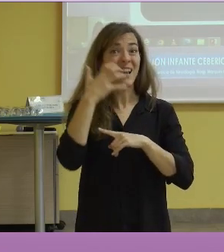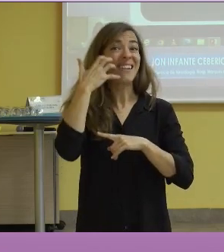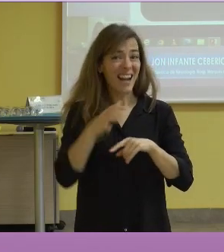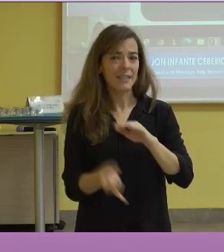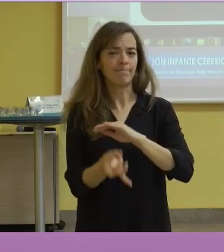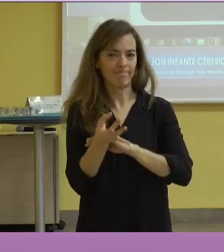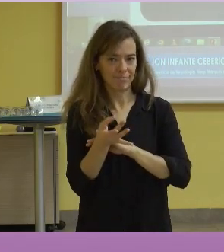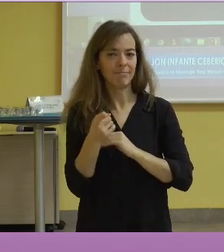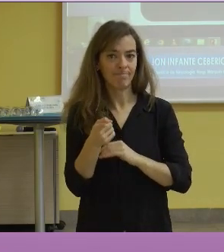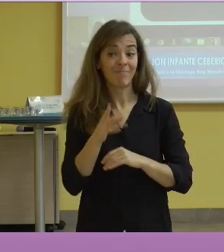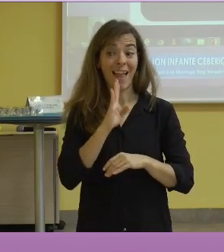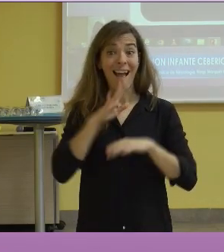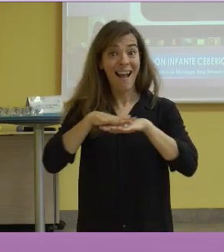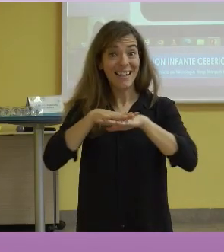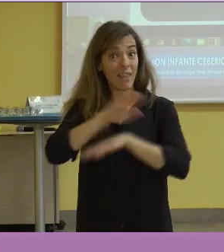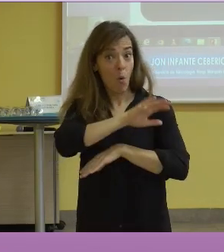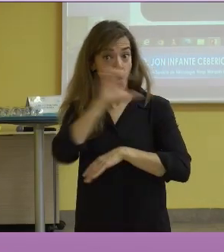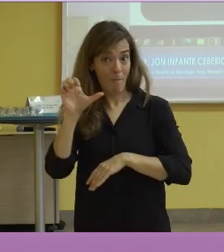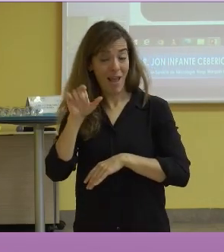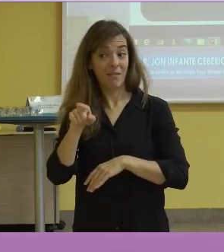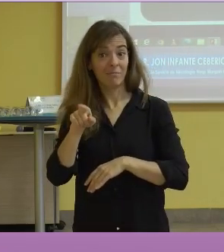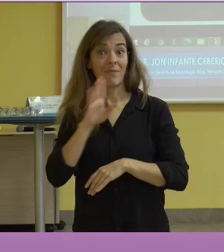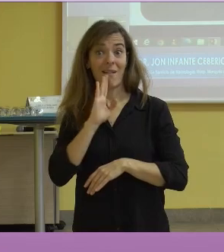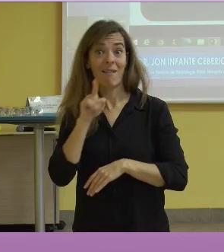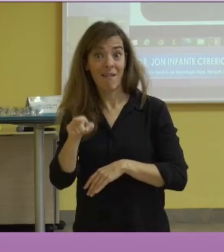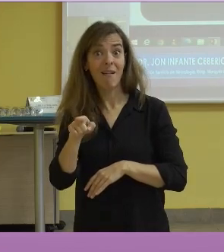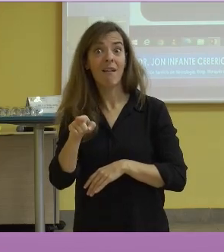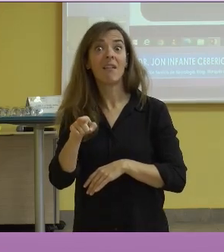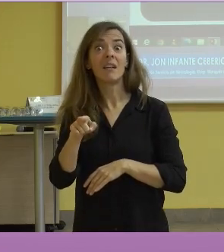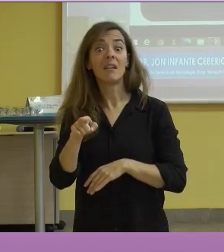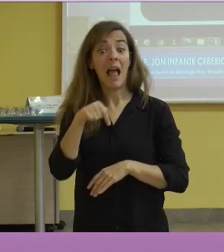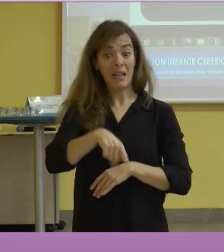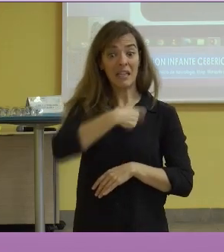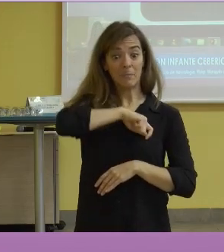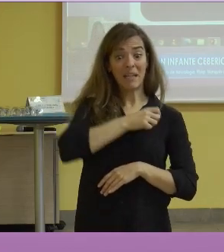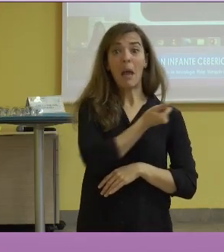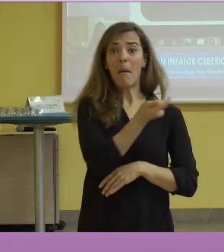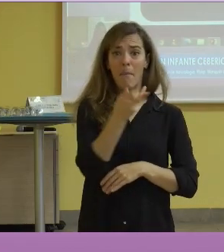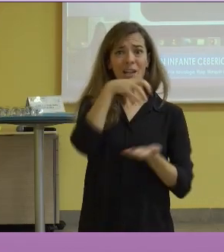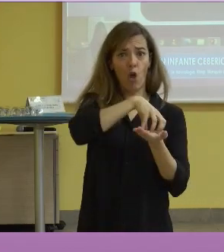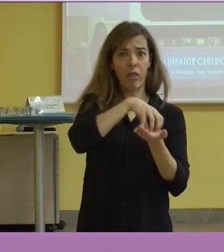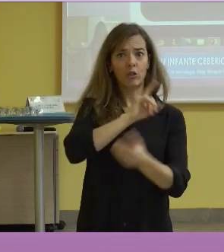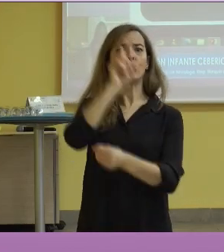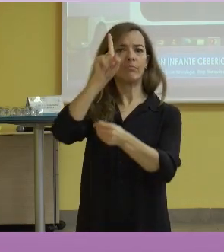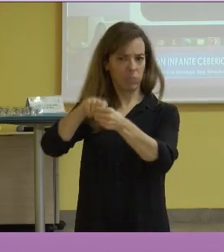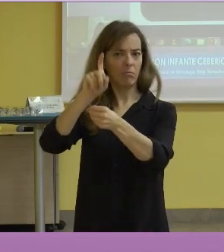¿vale? Esta es una red europea en la cual pues, también hay varios centros en España que formamos